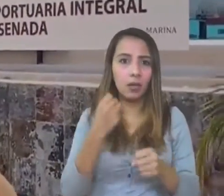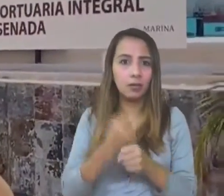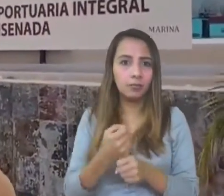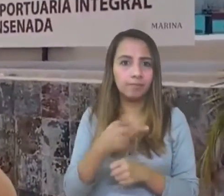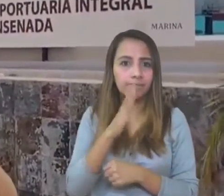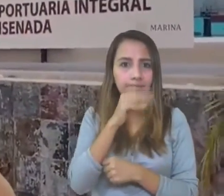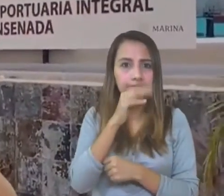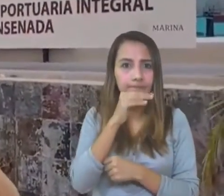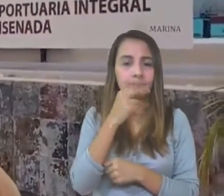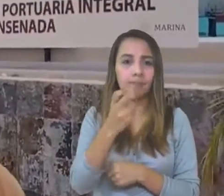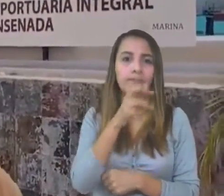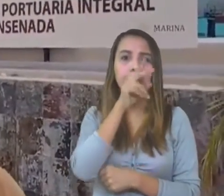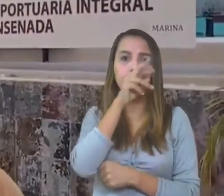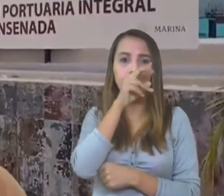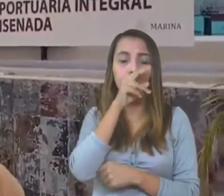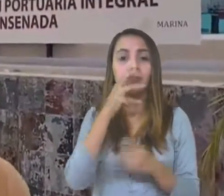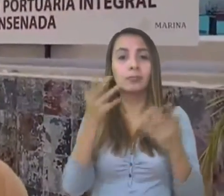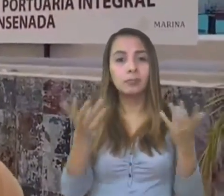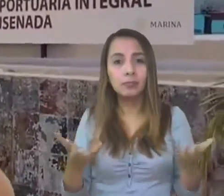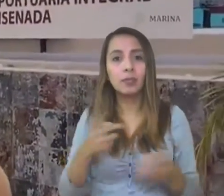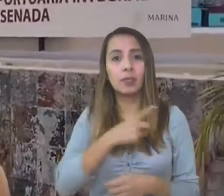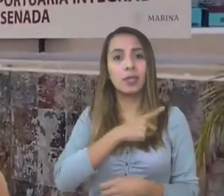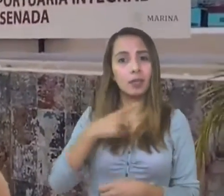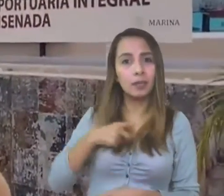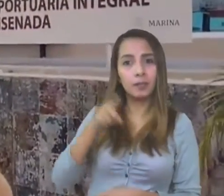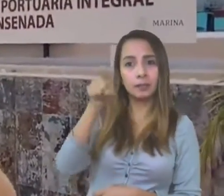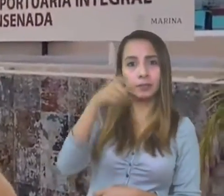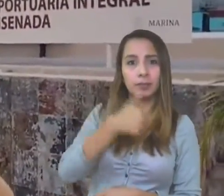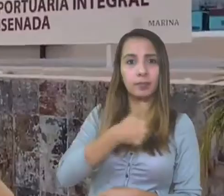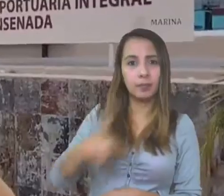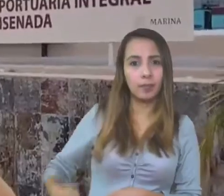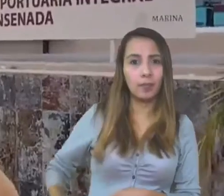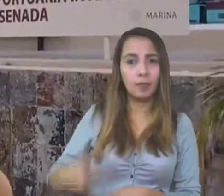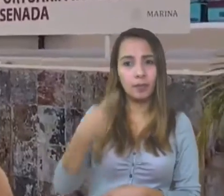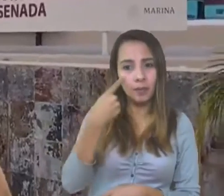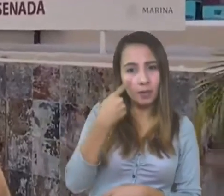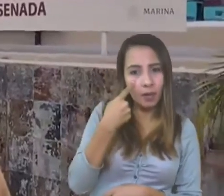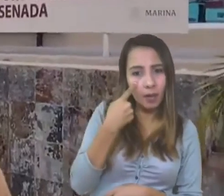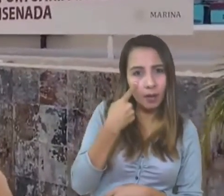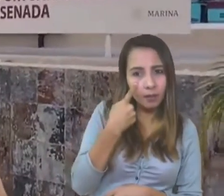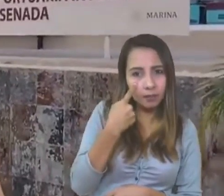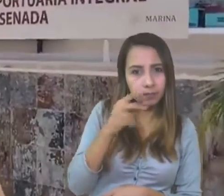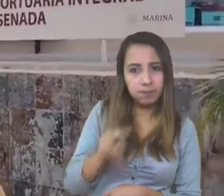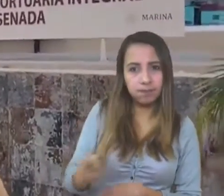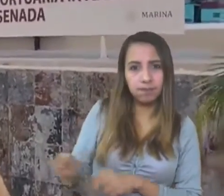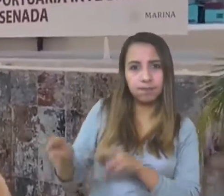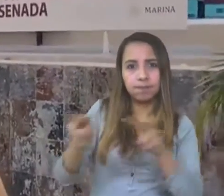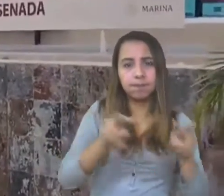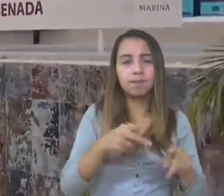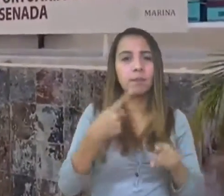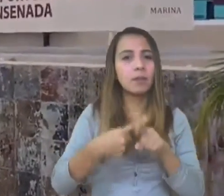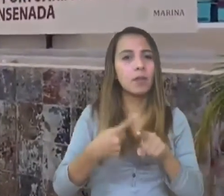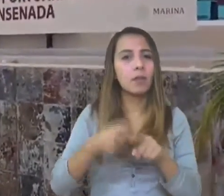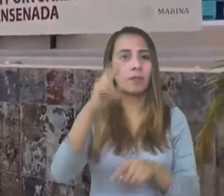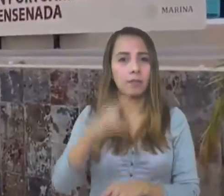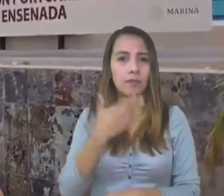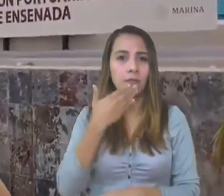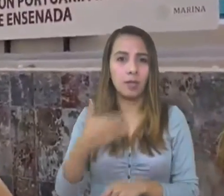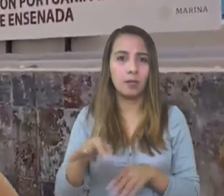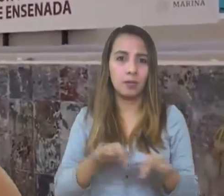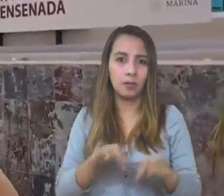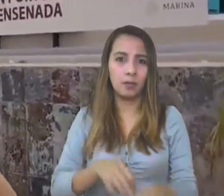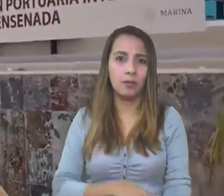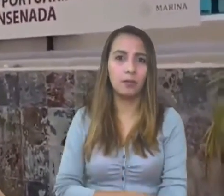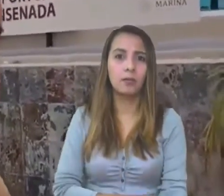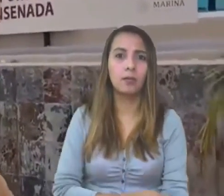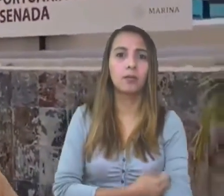que ver el presidente la gente que realmente tenemos un comisionado completamente que está traicionando.